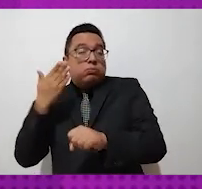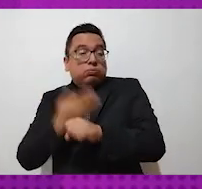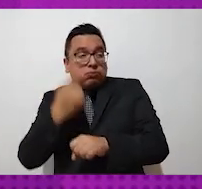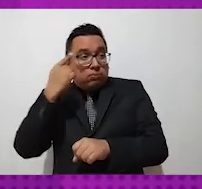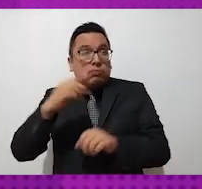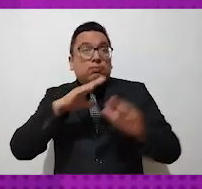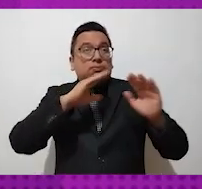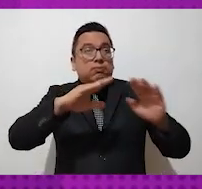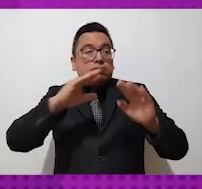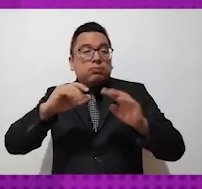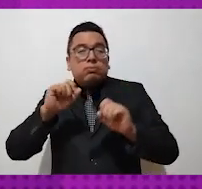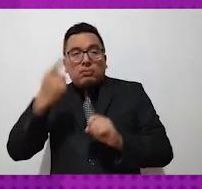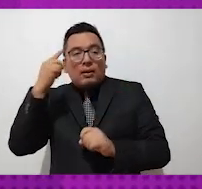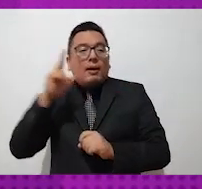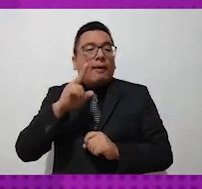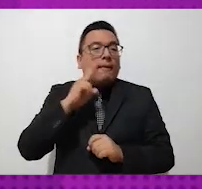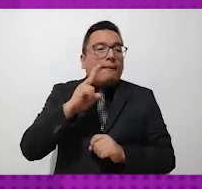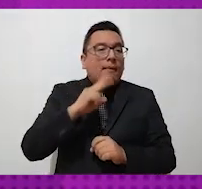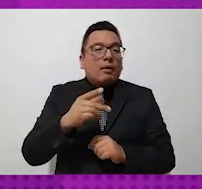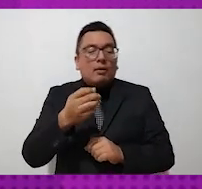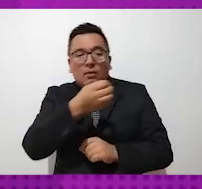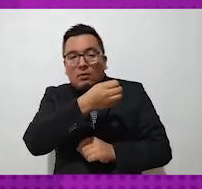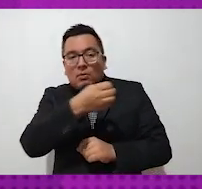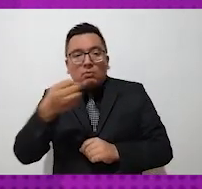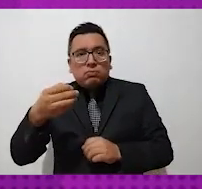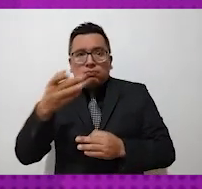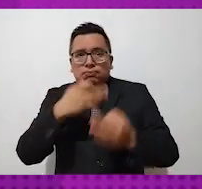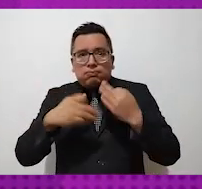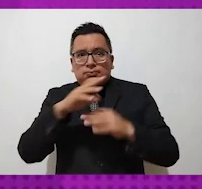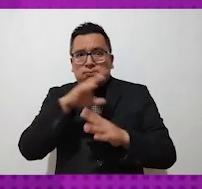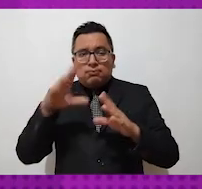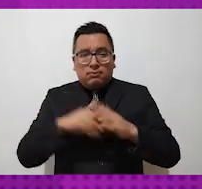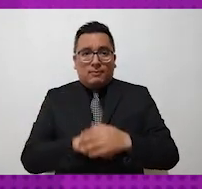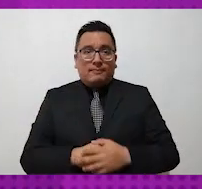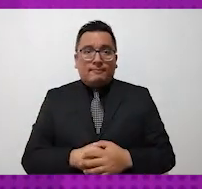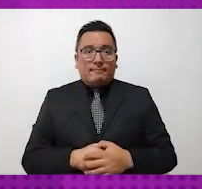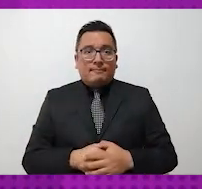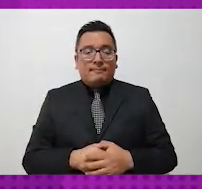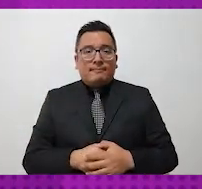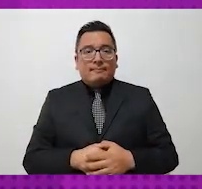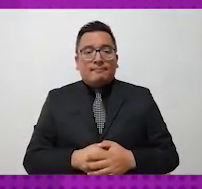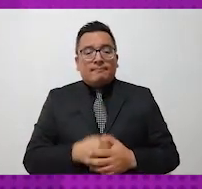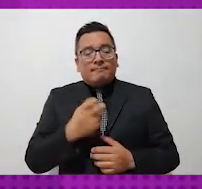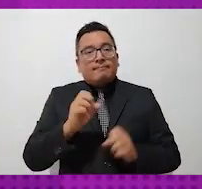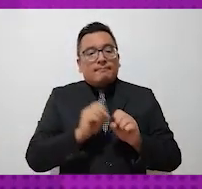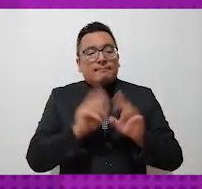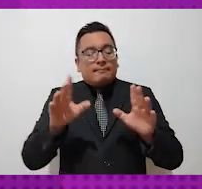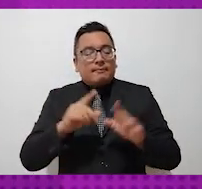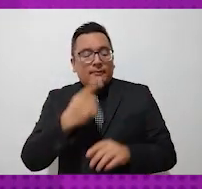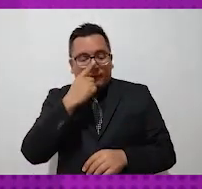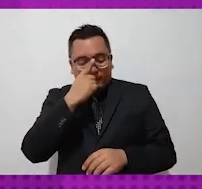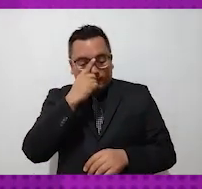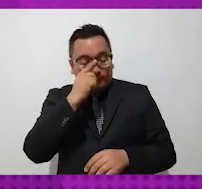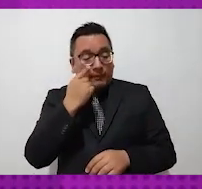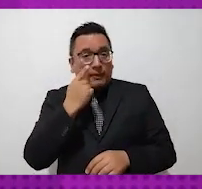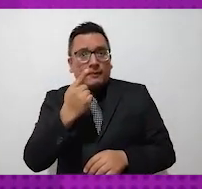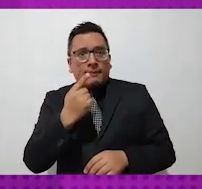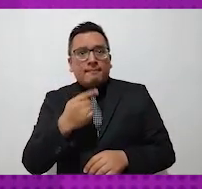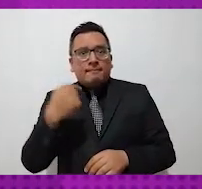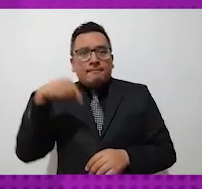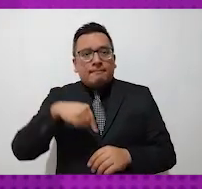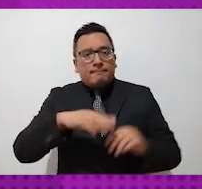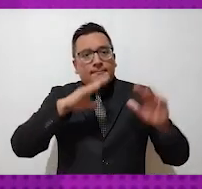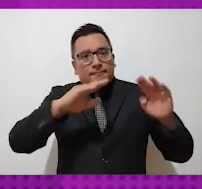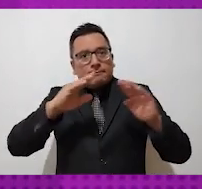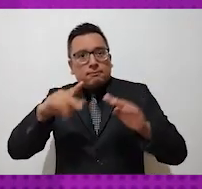capacitar y de verificar que las cosas y los procedimientos se estén llevando conforme a derecho. Claro, la capacitación es interna,